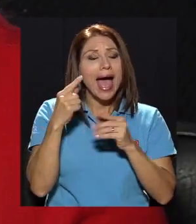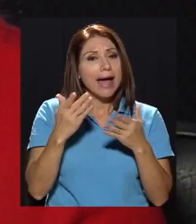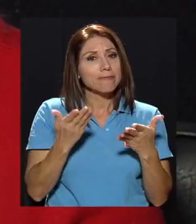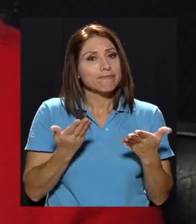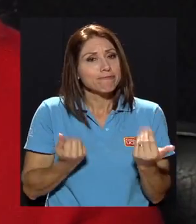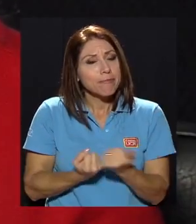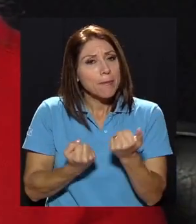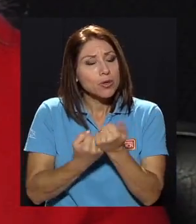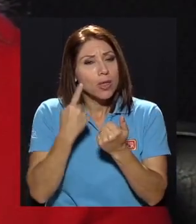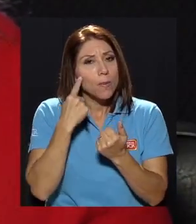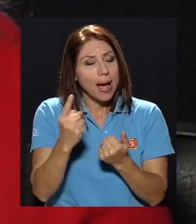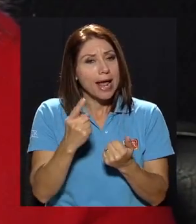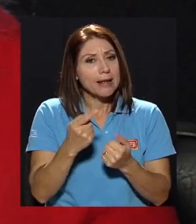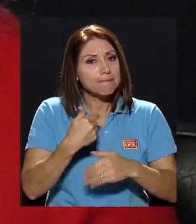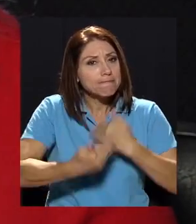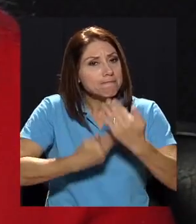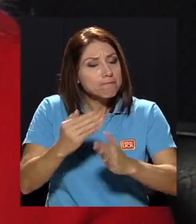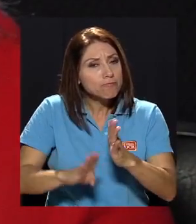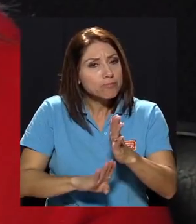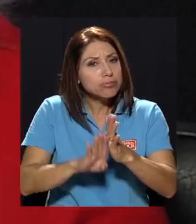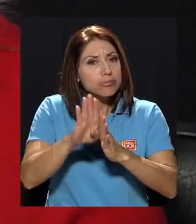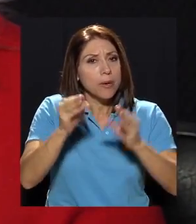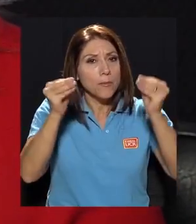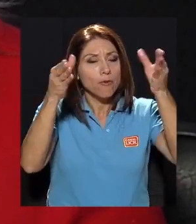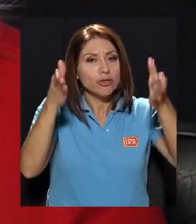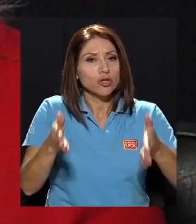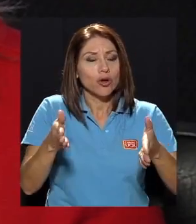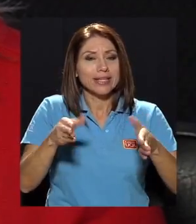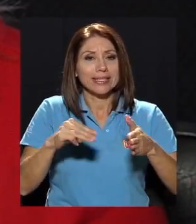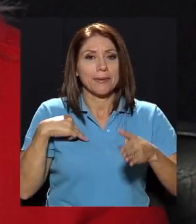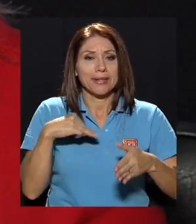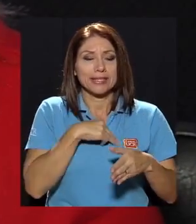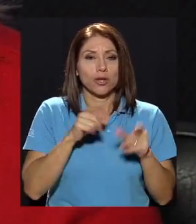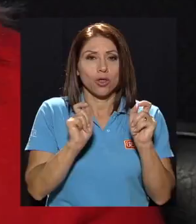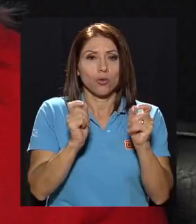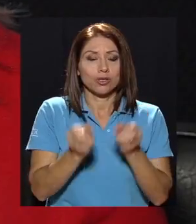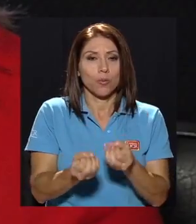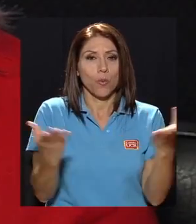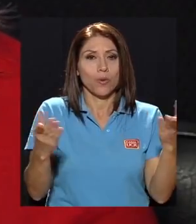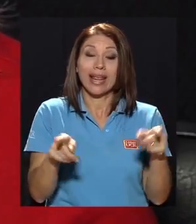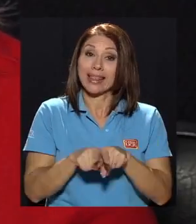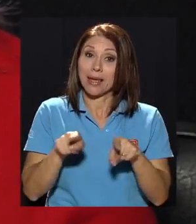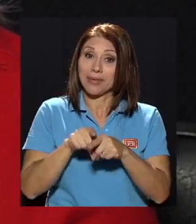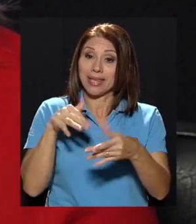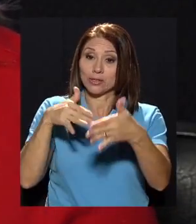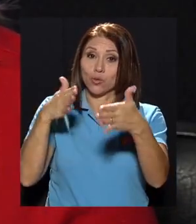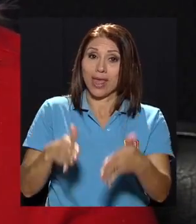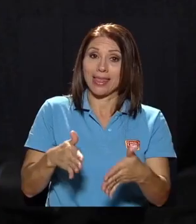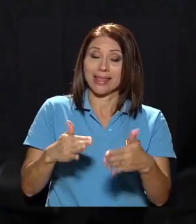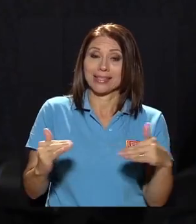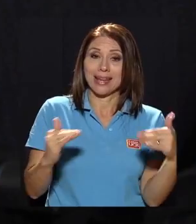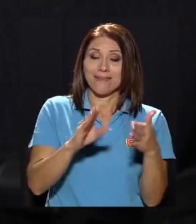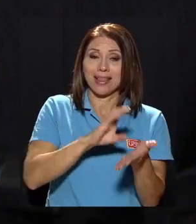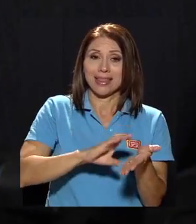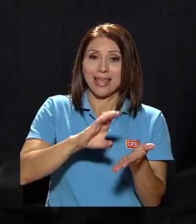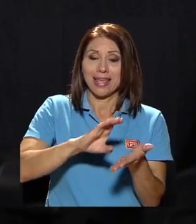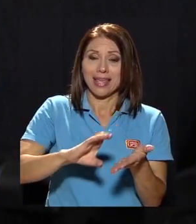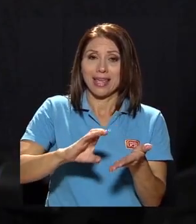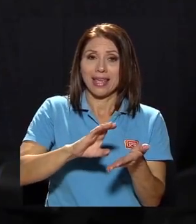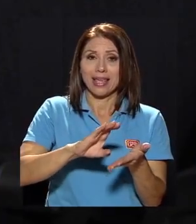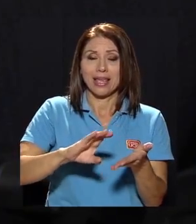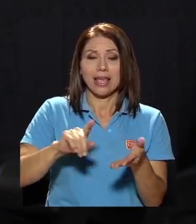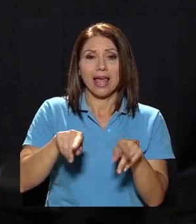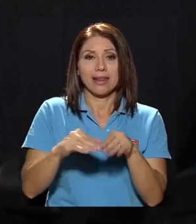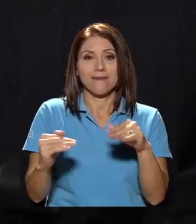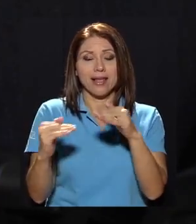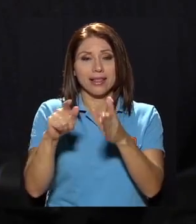de profesores del Ministerio de Educación Pública y estudiantes de la enseñanza primaria y secundaria. Sí, una de las